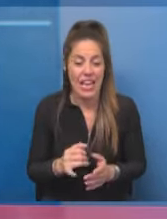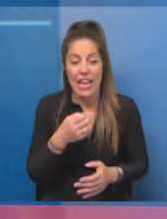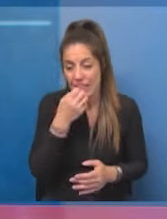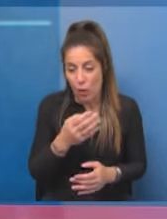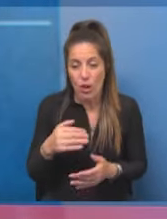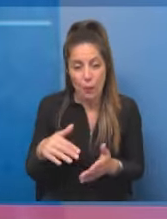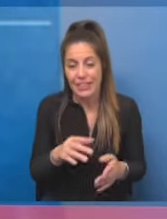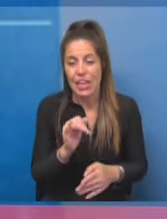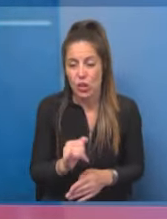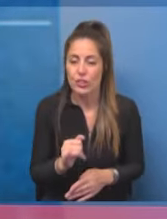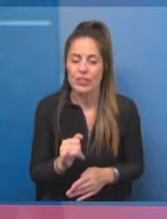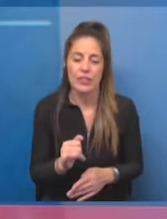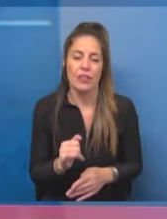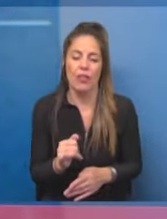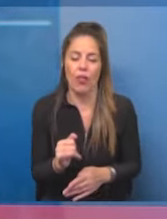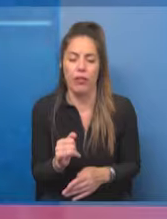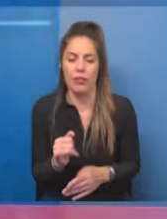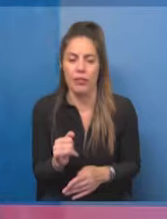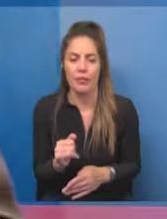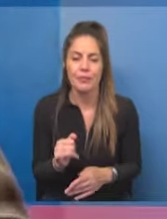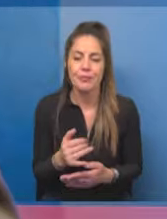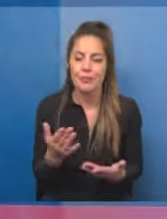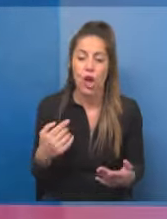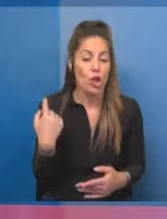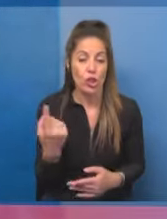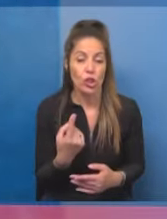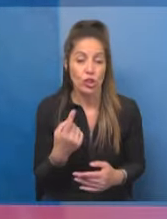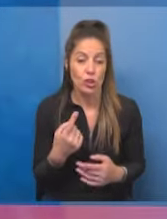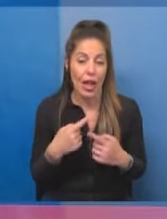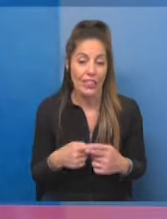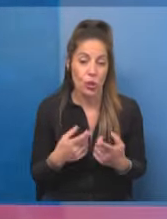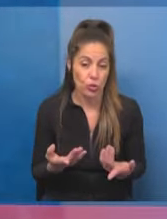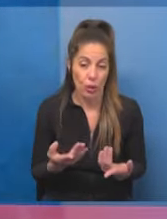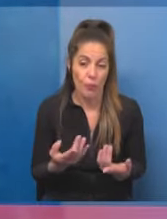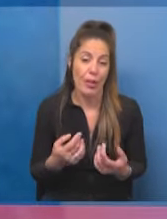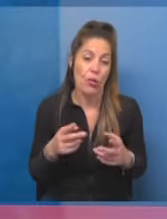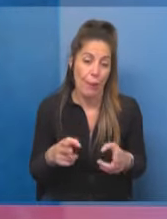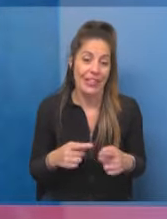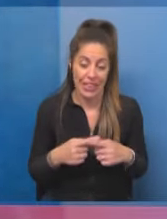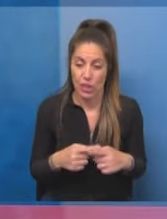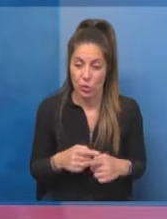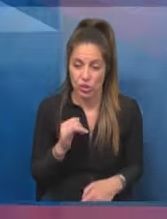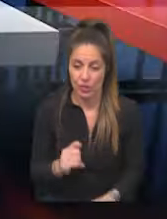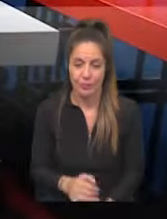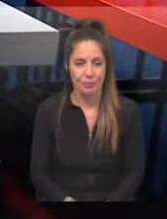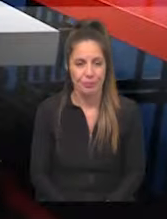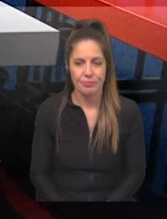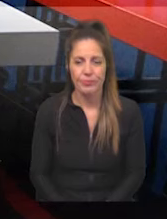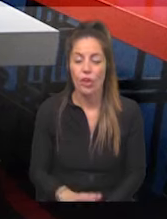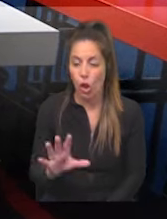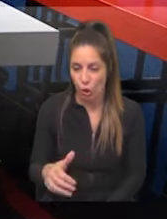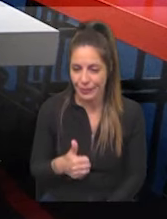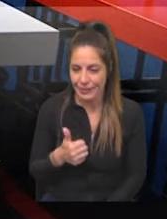vaya por ese lado este bueno no toda la discusión pero una parte de la discusión Antonio ladra Cómo